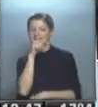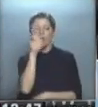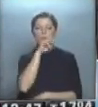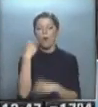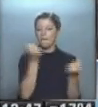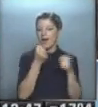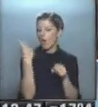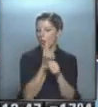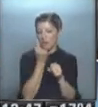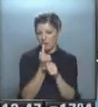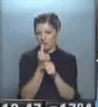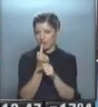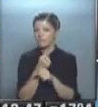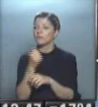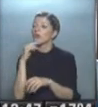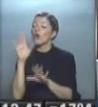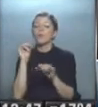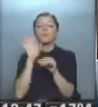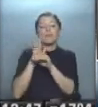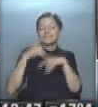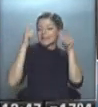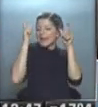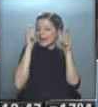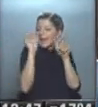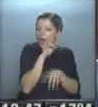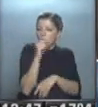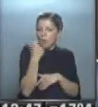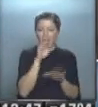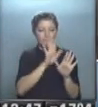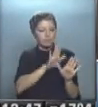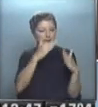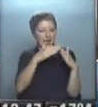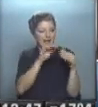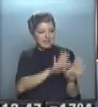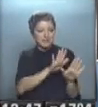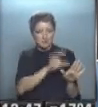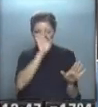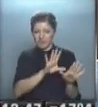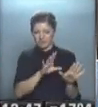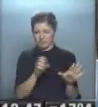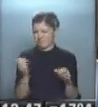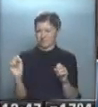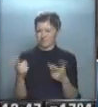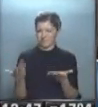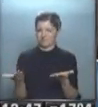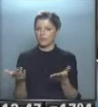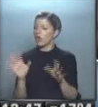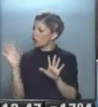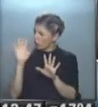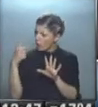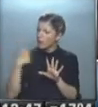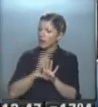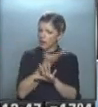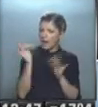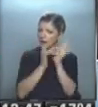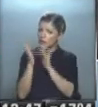una reina y la valorizamos todo, la dejamos en casa de que no haga absolutamente nada, la verdad que es patético. Pero es de muchas religiones esto, ¿eh? No